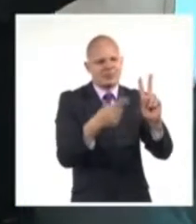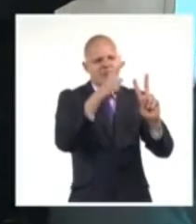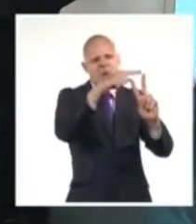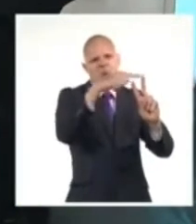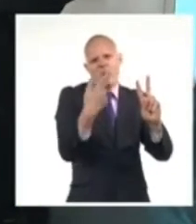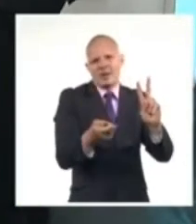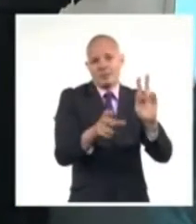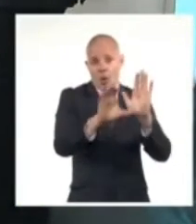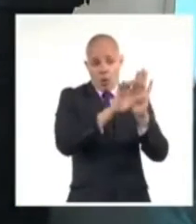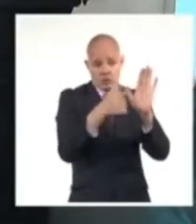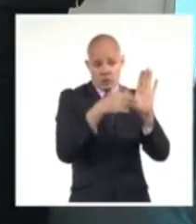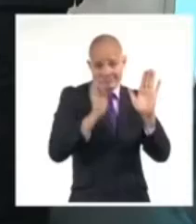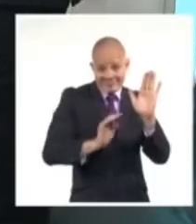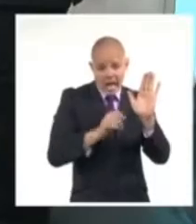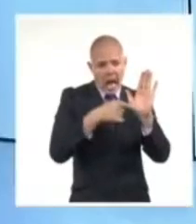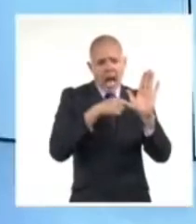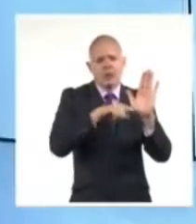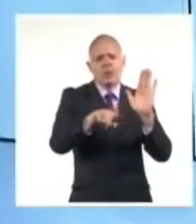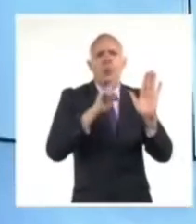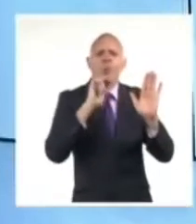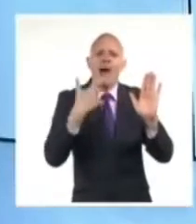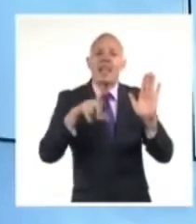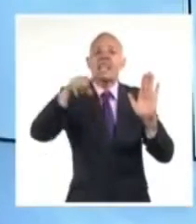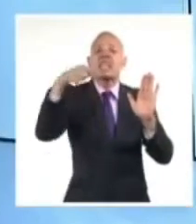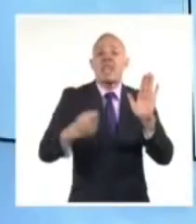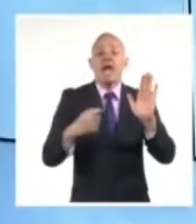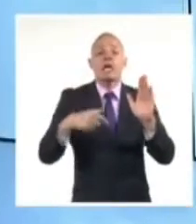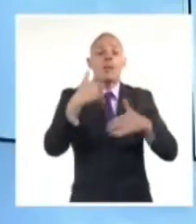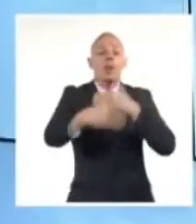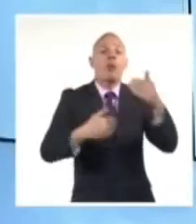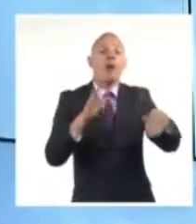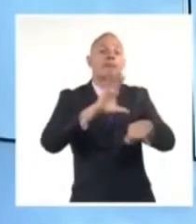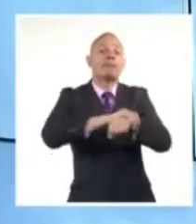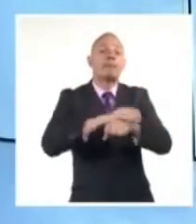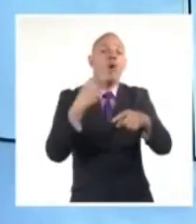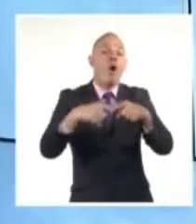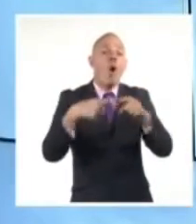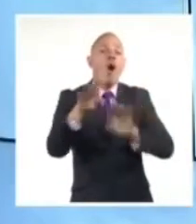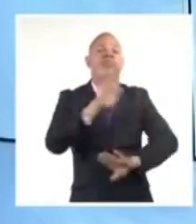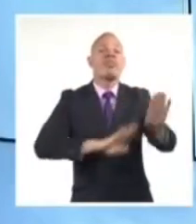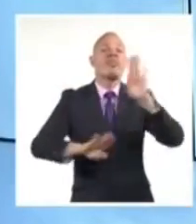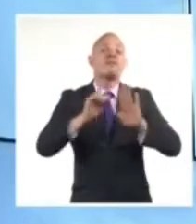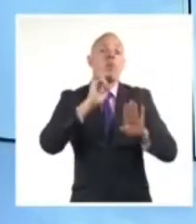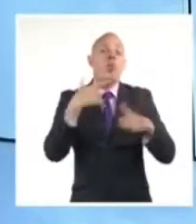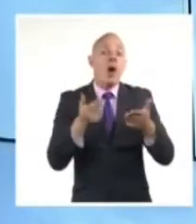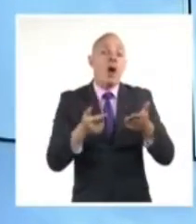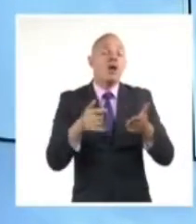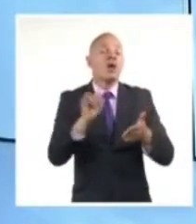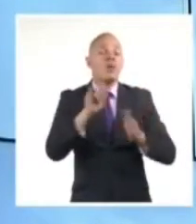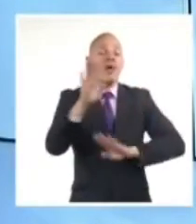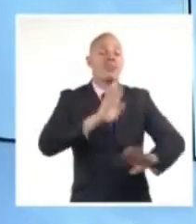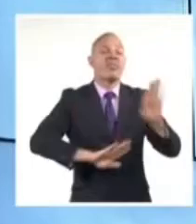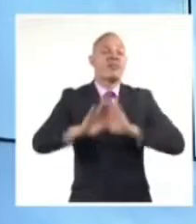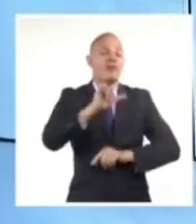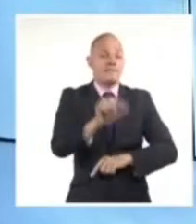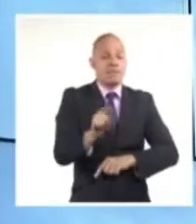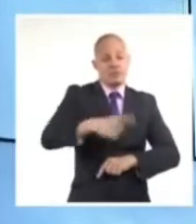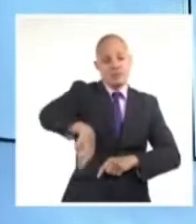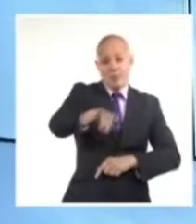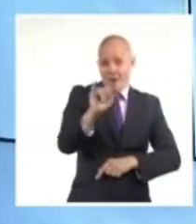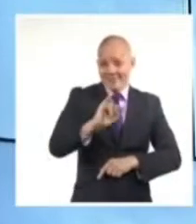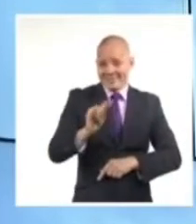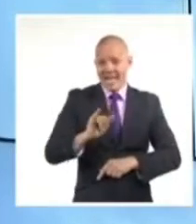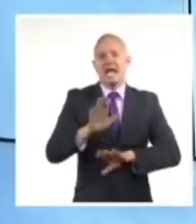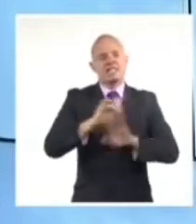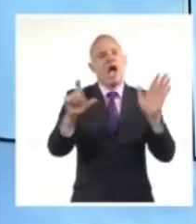la Constitución había que desarrollar leyes procesales que respondieran a los derechos y garantías emanados de esa Constitución. Por eso hay un Código Proceso,